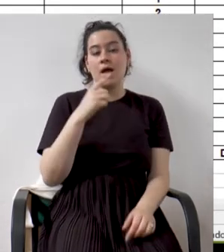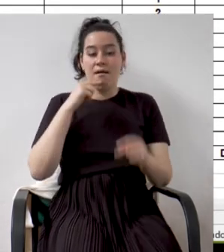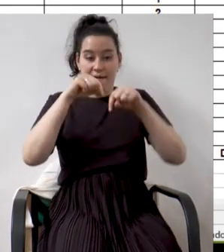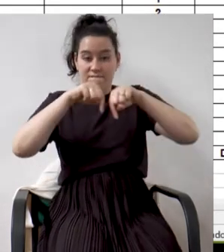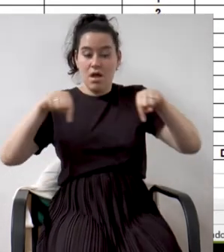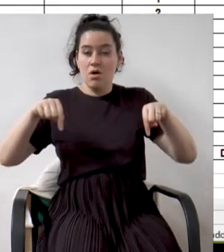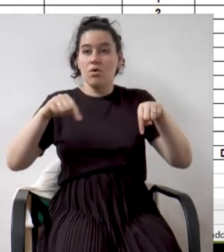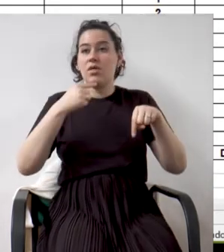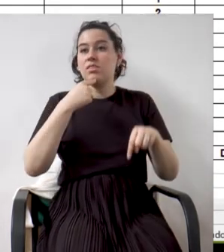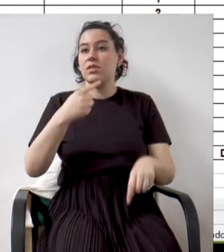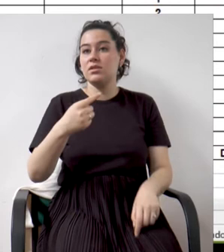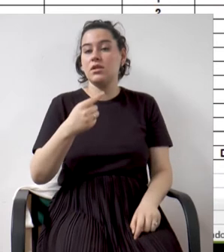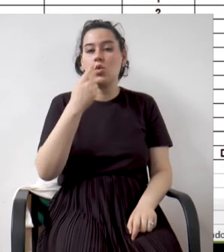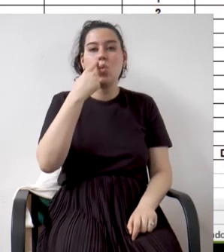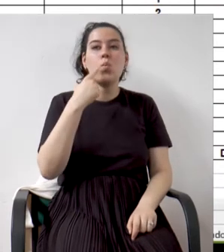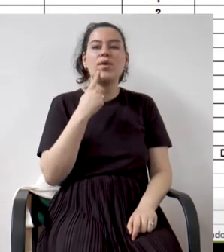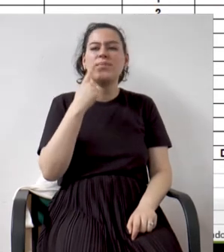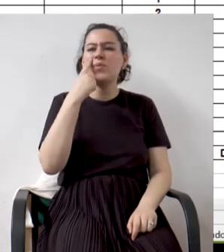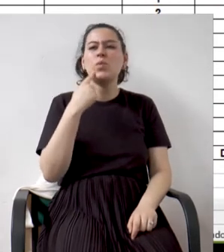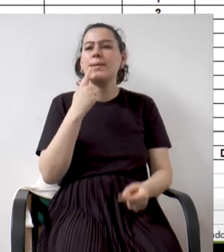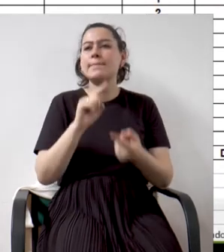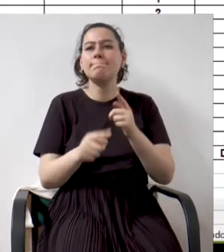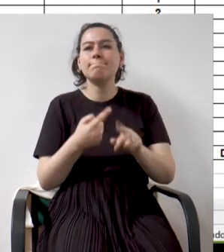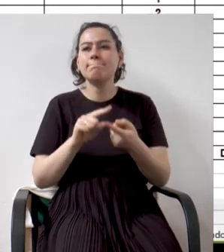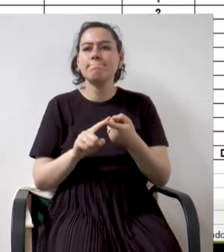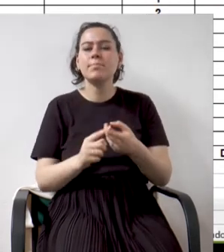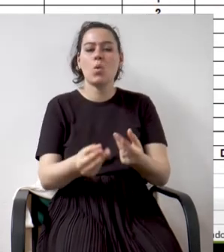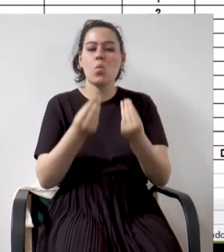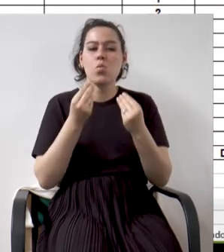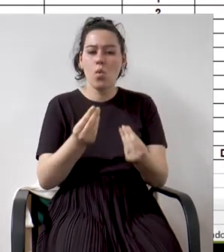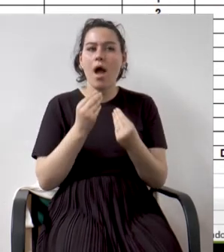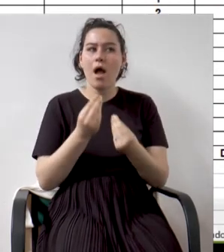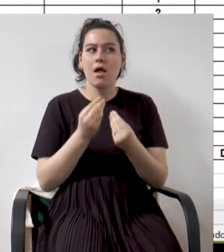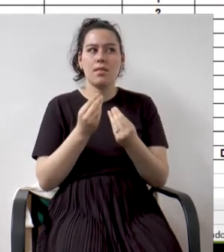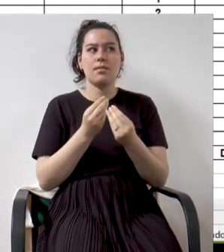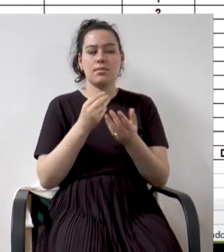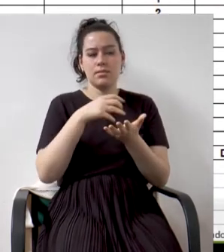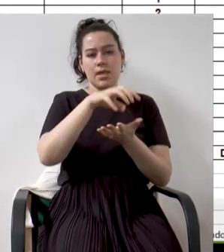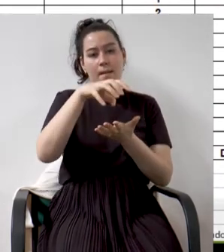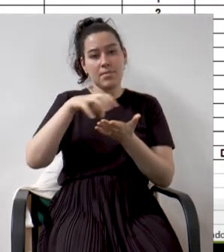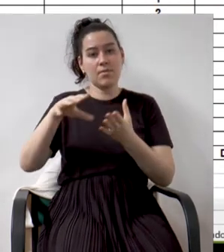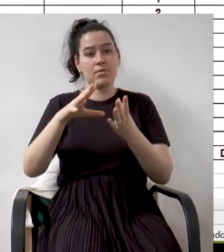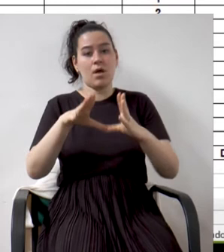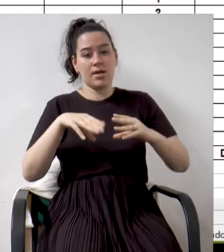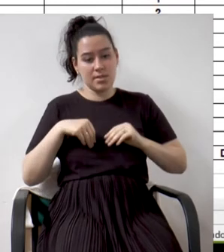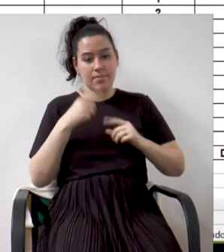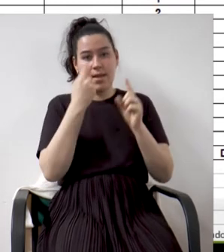números, y esos números tienen que ver con qué departamento se haría cargo de ciertas